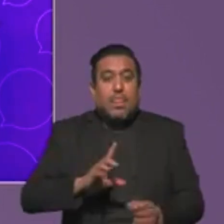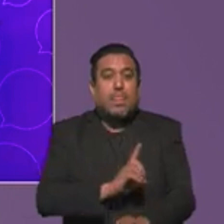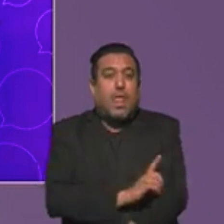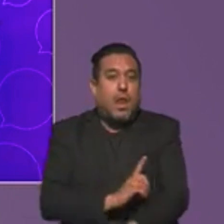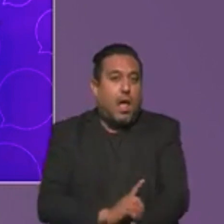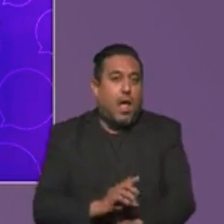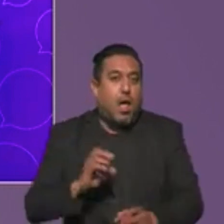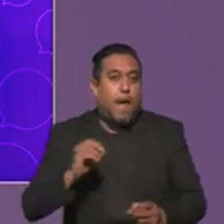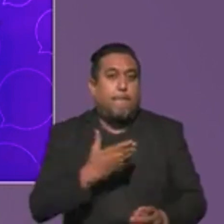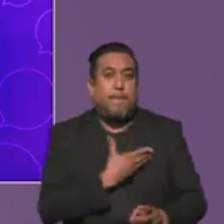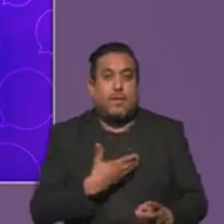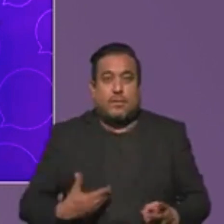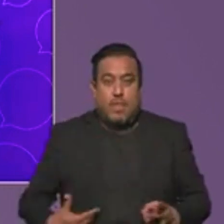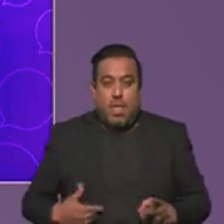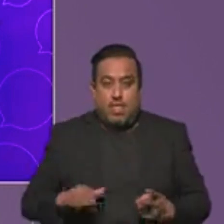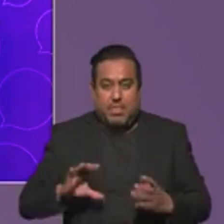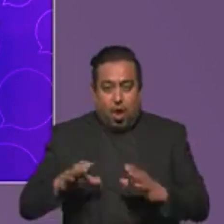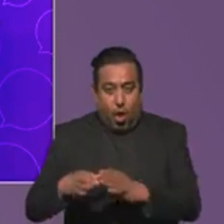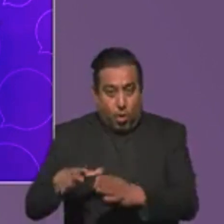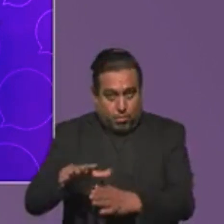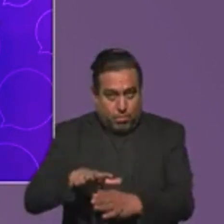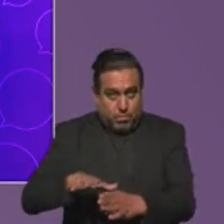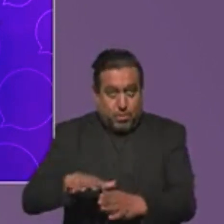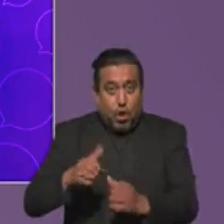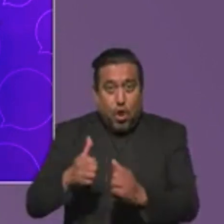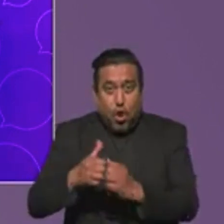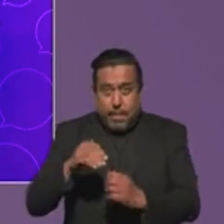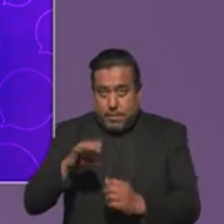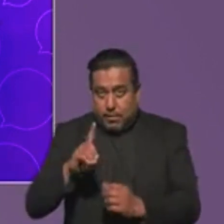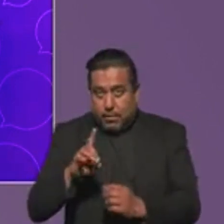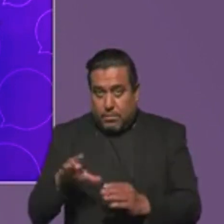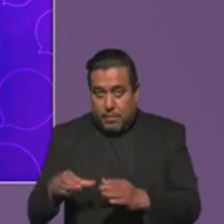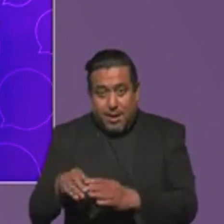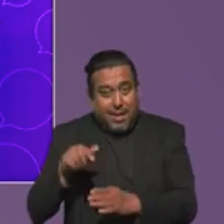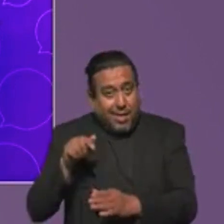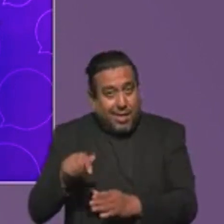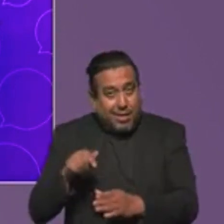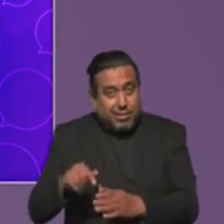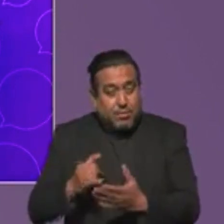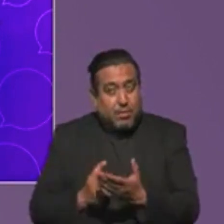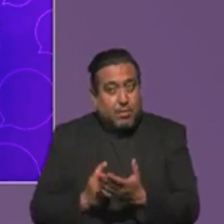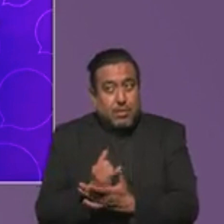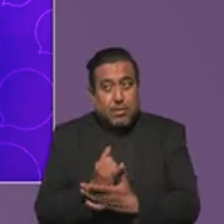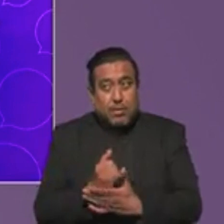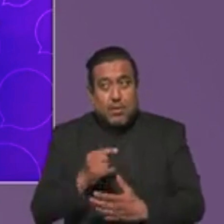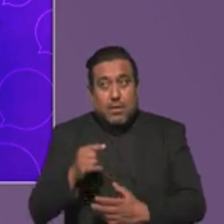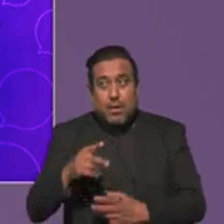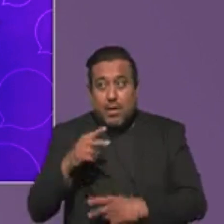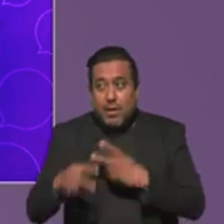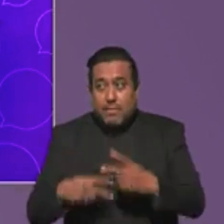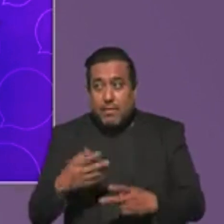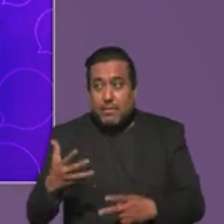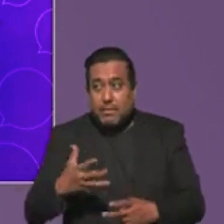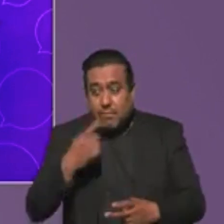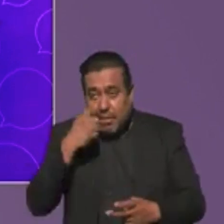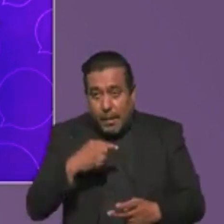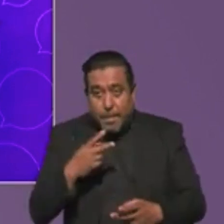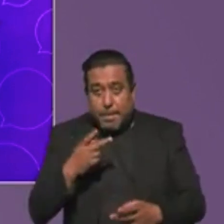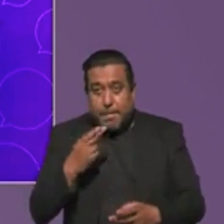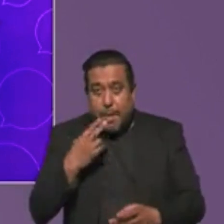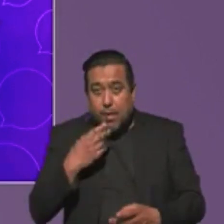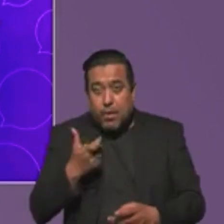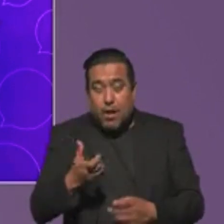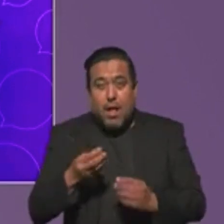presidente de colonos juntamente con su mesa directiva sean ellos quienes decidan En qué Cómo y cuándo se va a